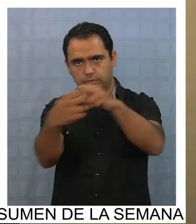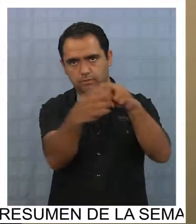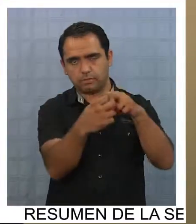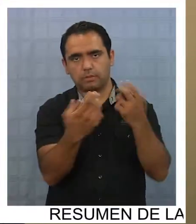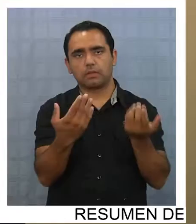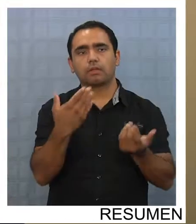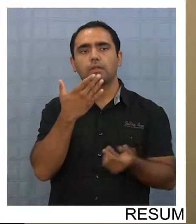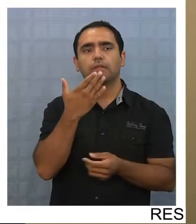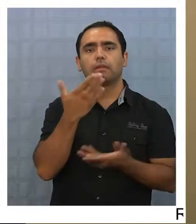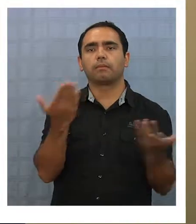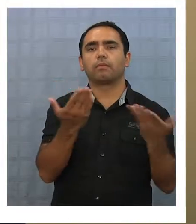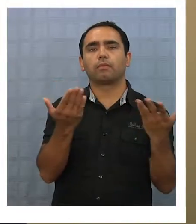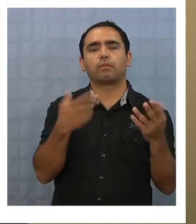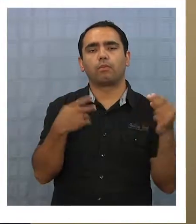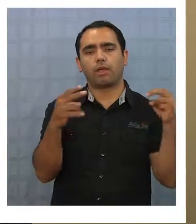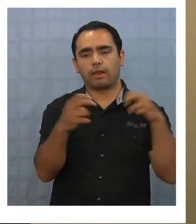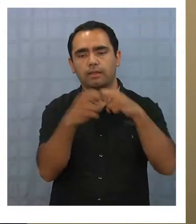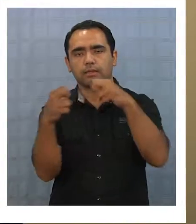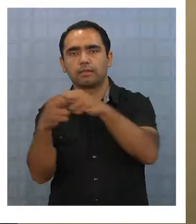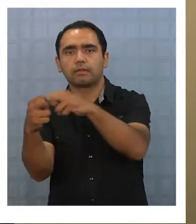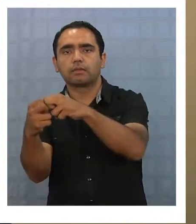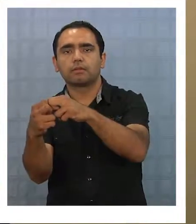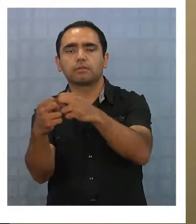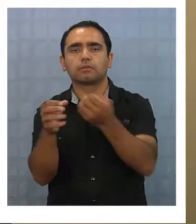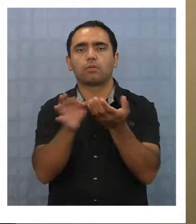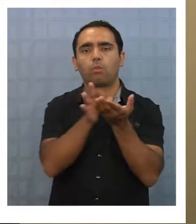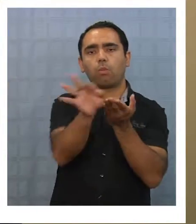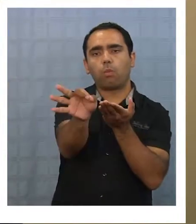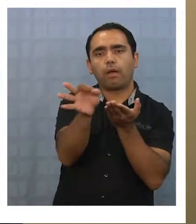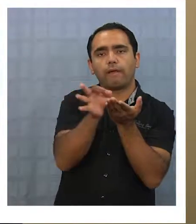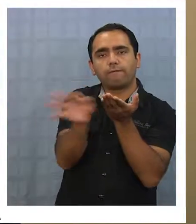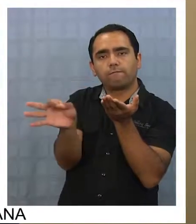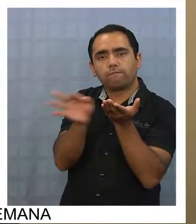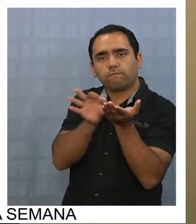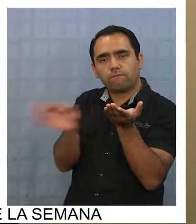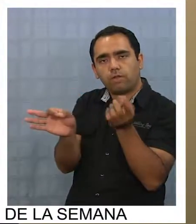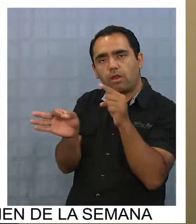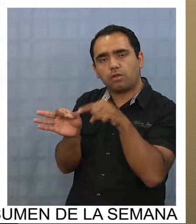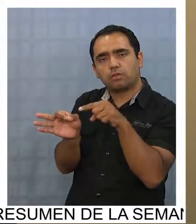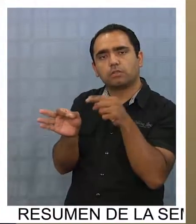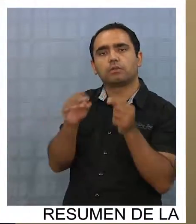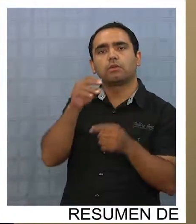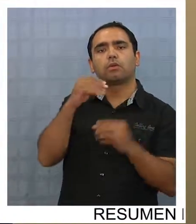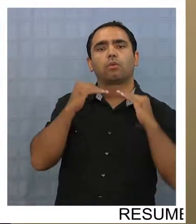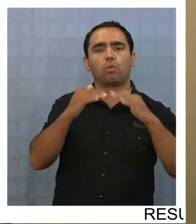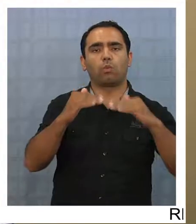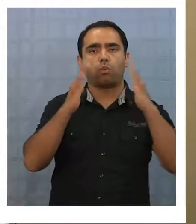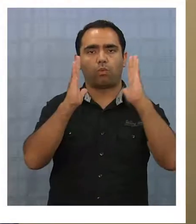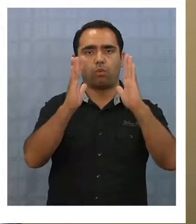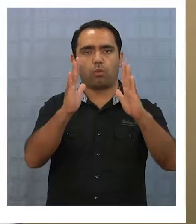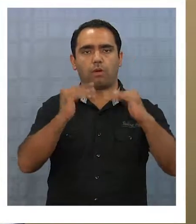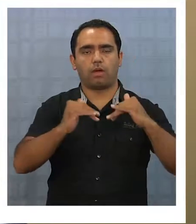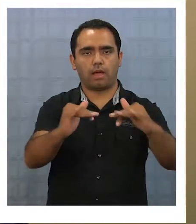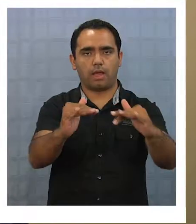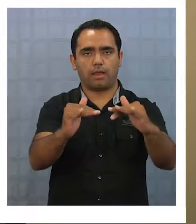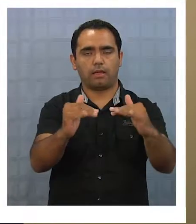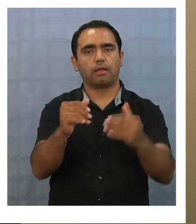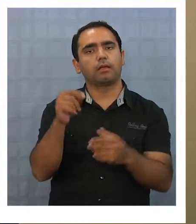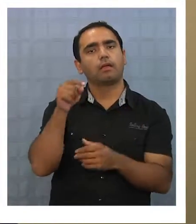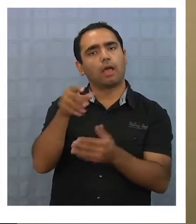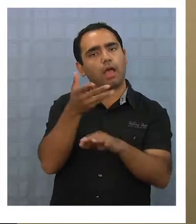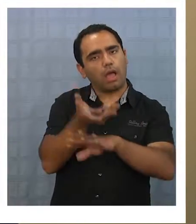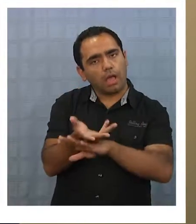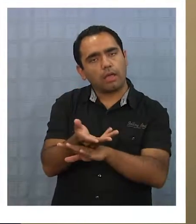también trabajar la electrificación de los pueblos que están en la comuna de Guara y que